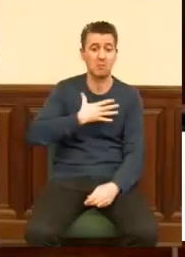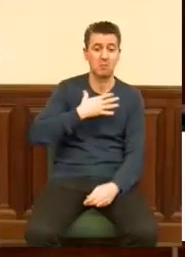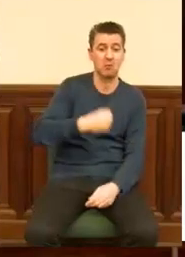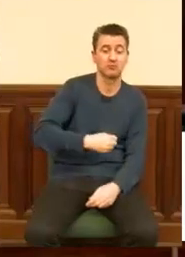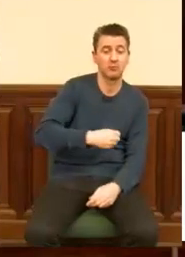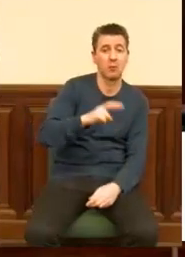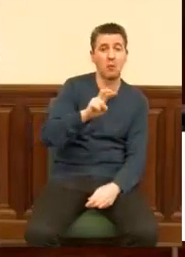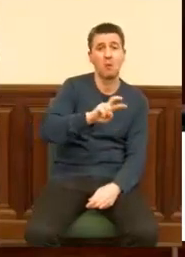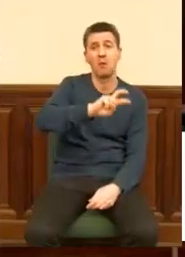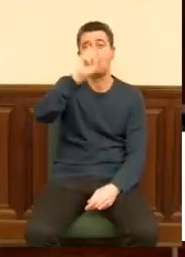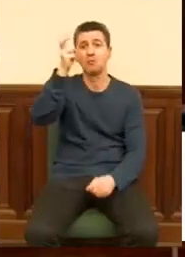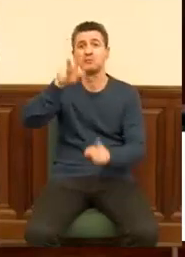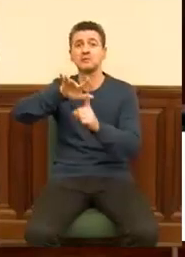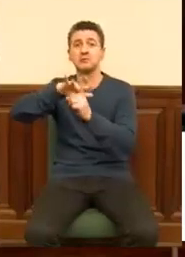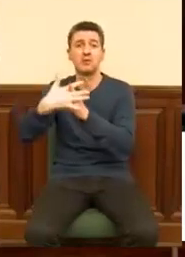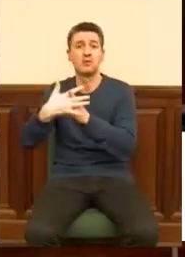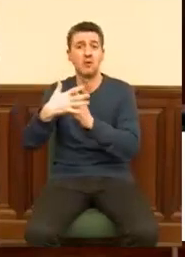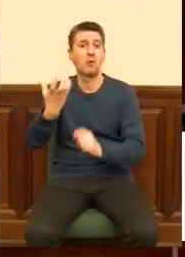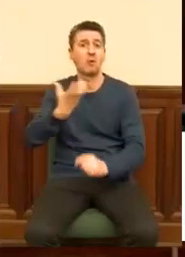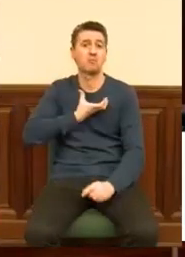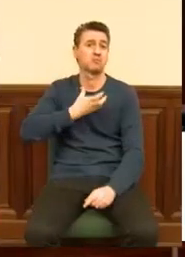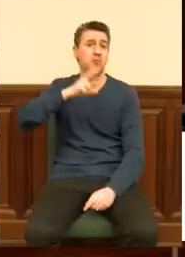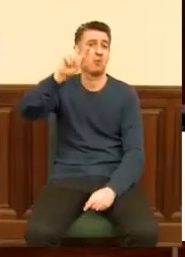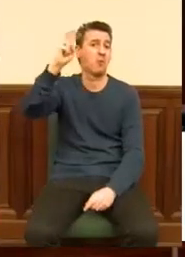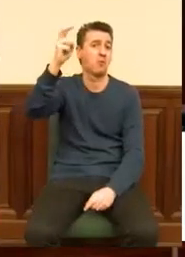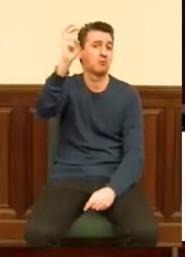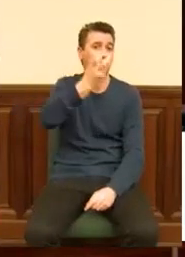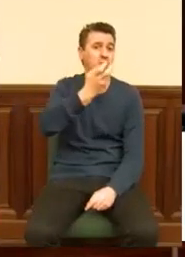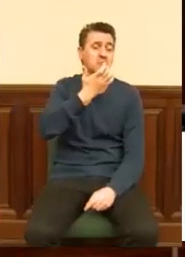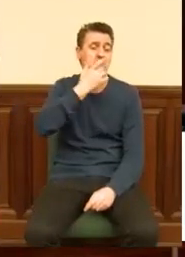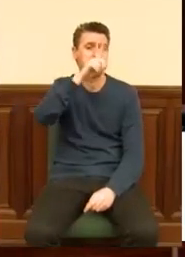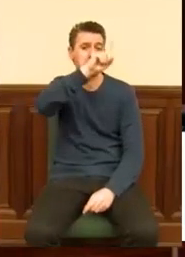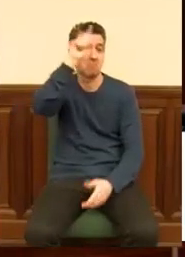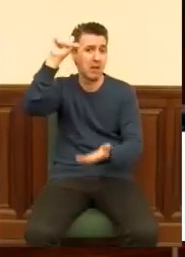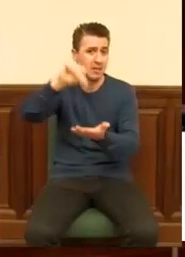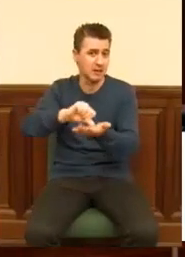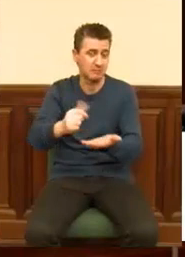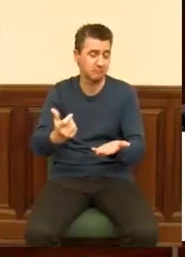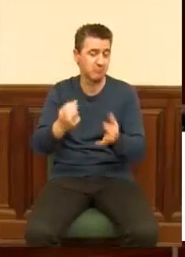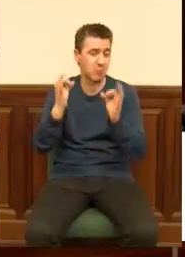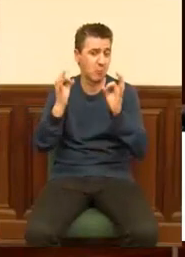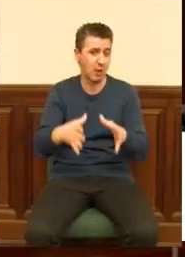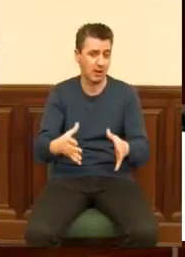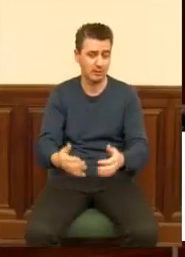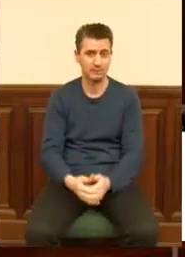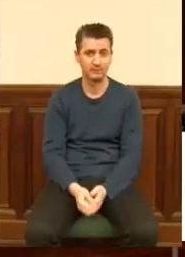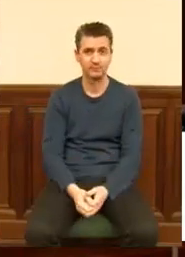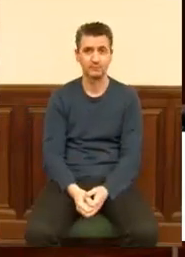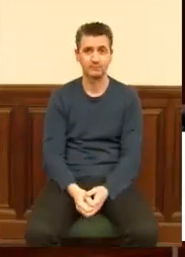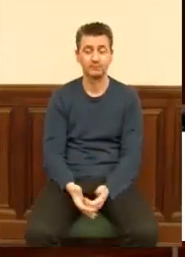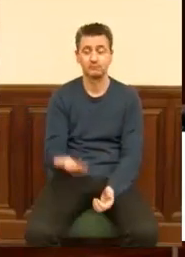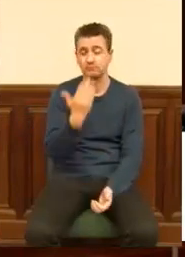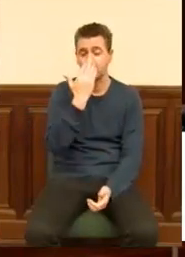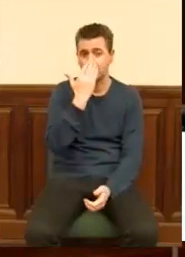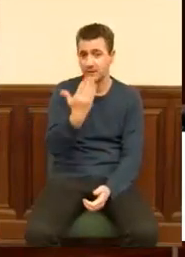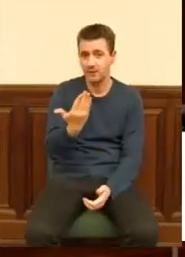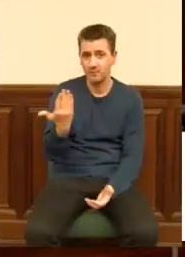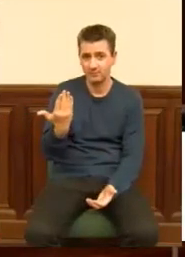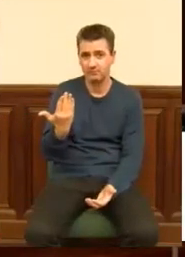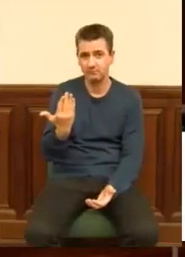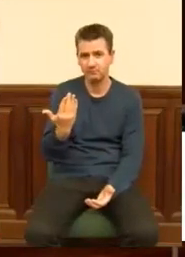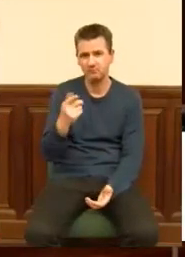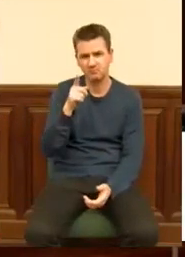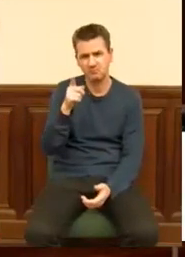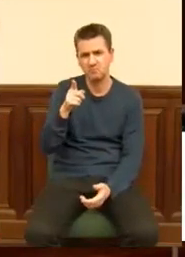los chats y los foros que se puedan haber producido en el Ayuntamiento de Madrid, que sinceramente, y ese es nuestro punto de vista, ha sido de